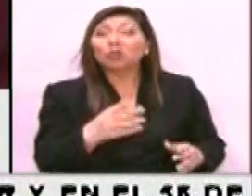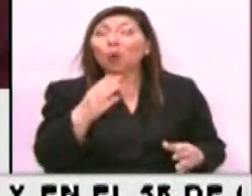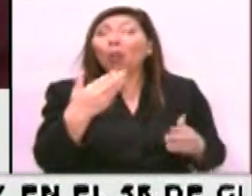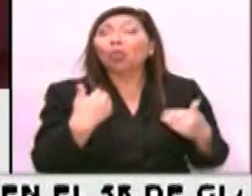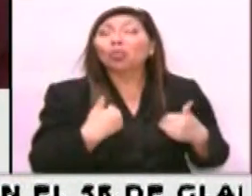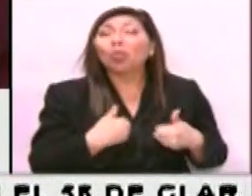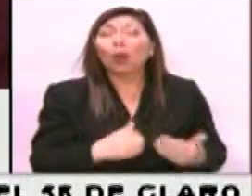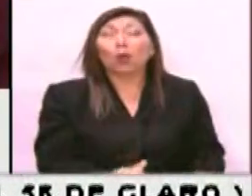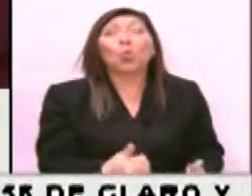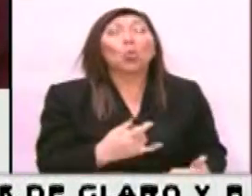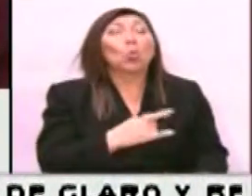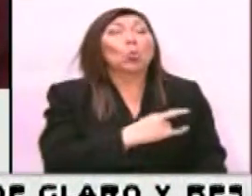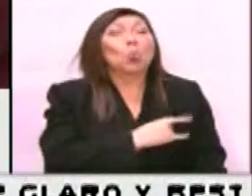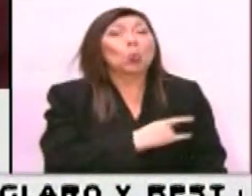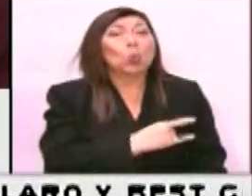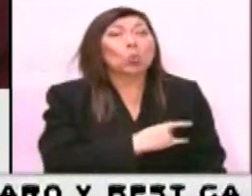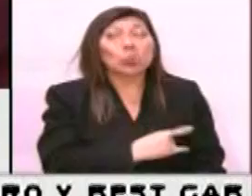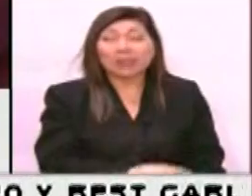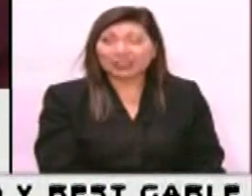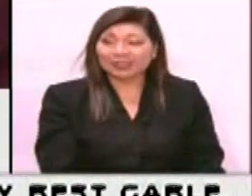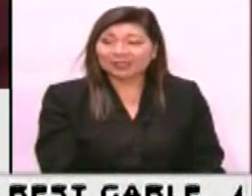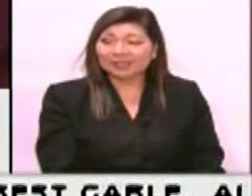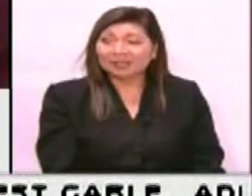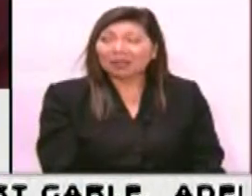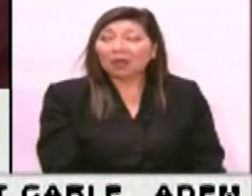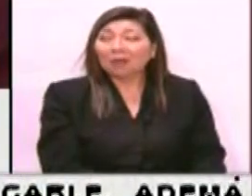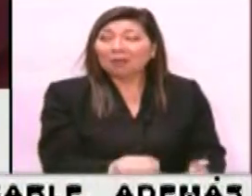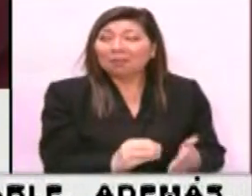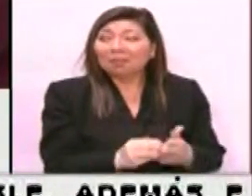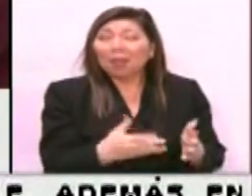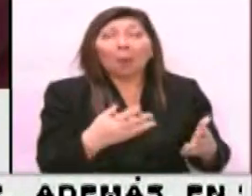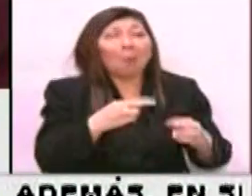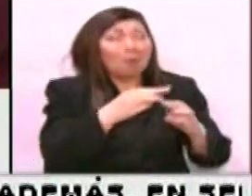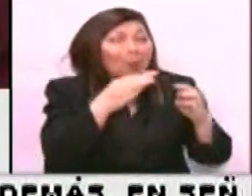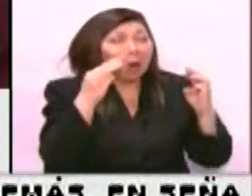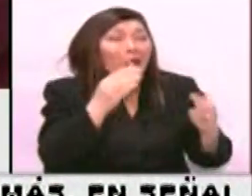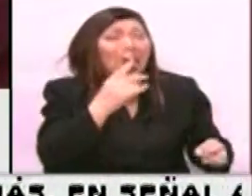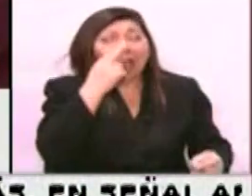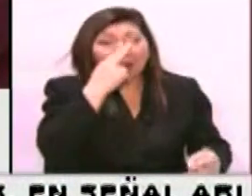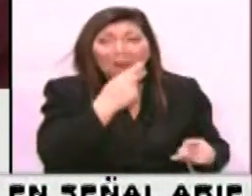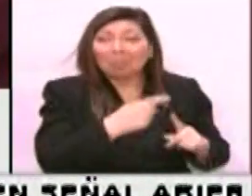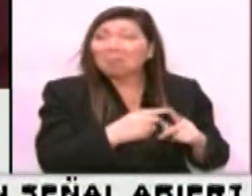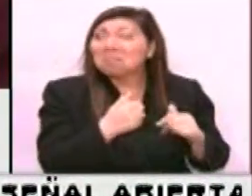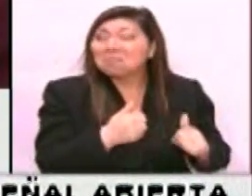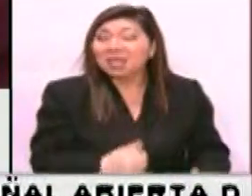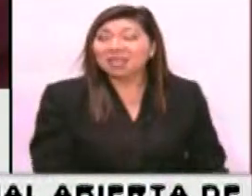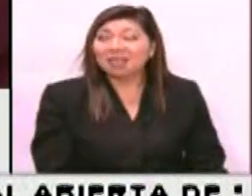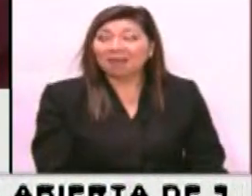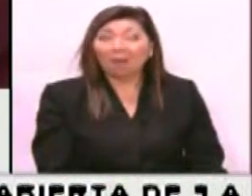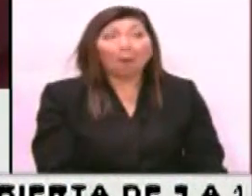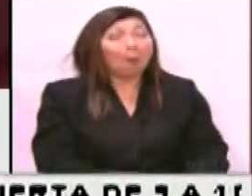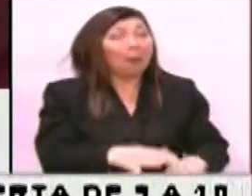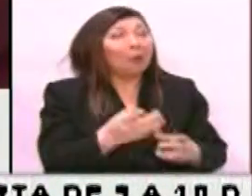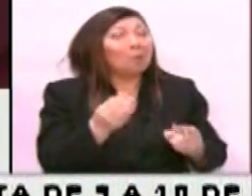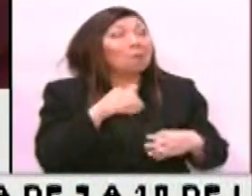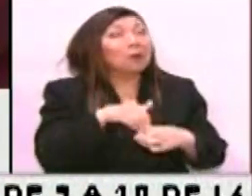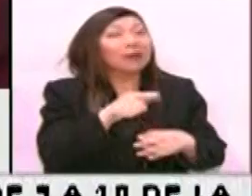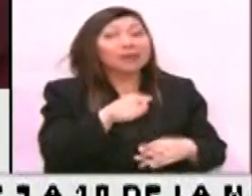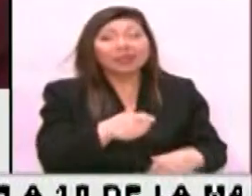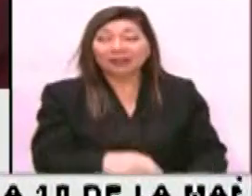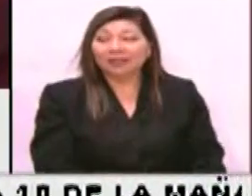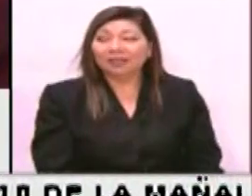derecho en la Universidad Alas Peruanas y maestría en la Católica, caramba, qué bien, este es un tipo preparado, yo voy a votar por